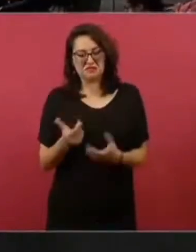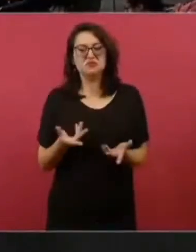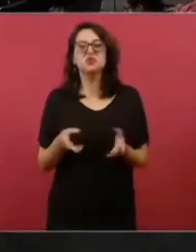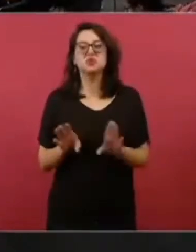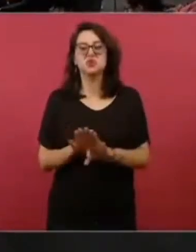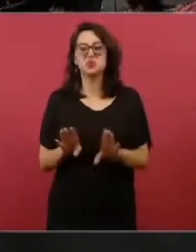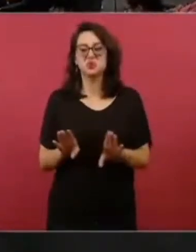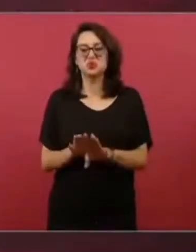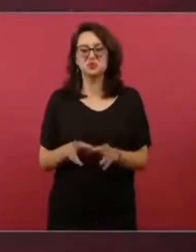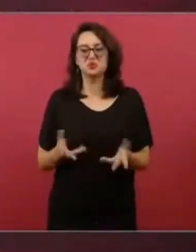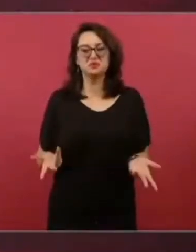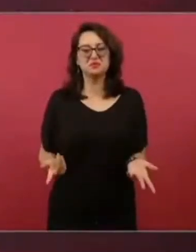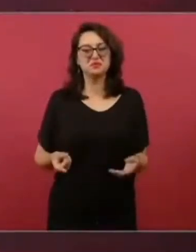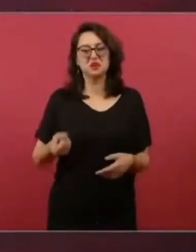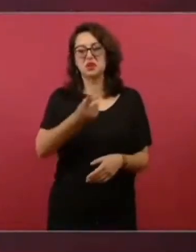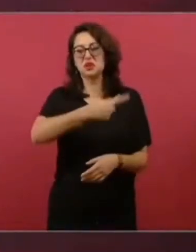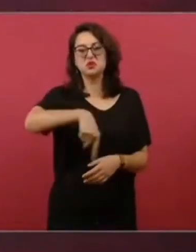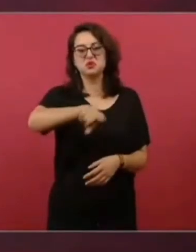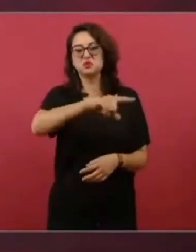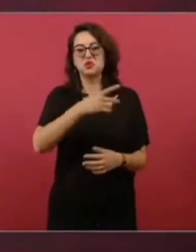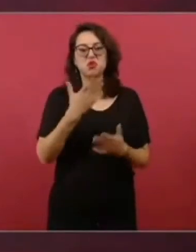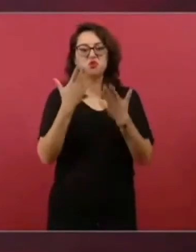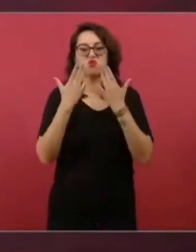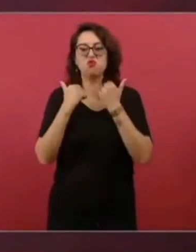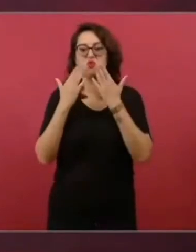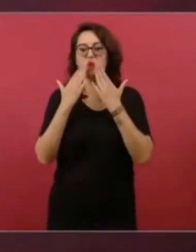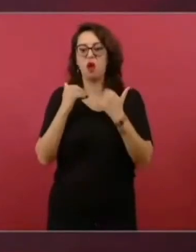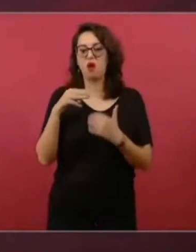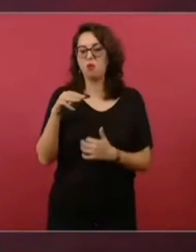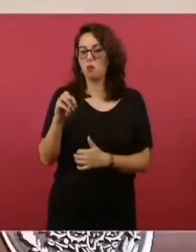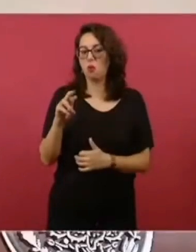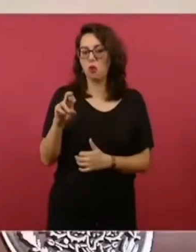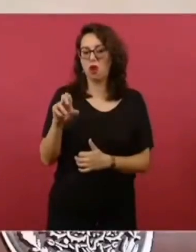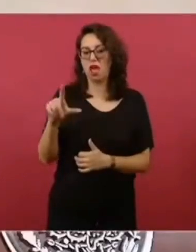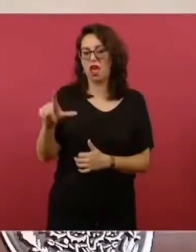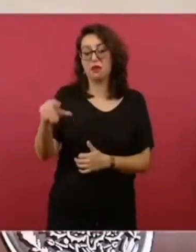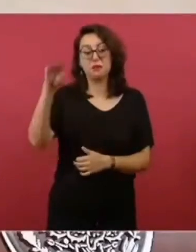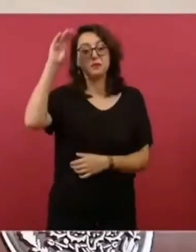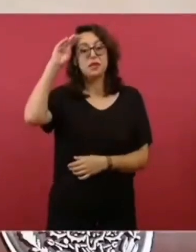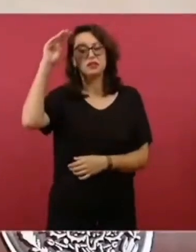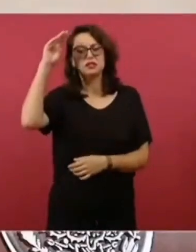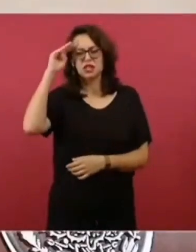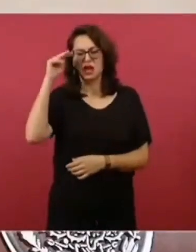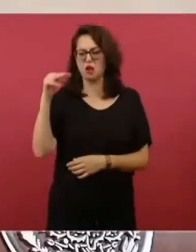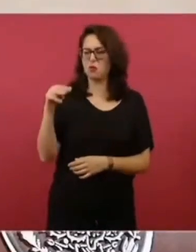para ellos la moral es un árbol que da moras